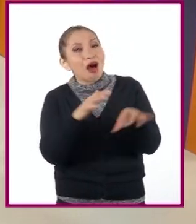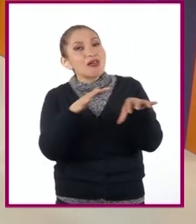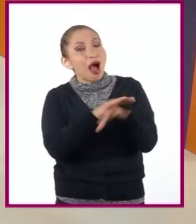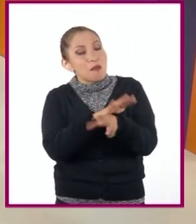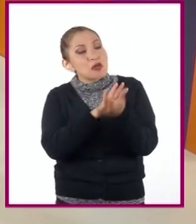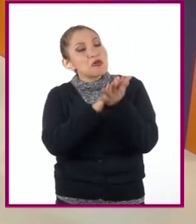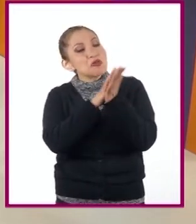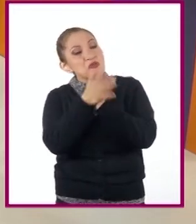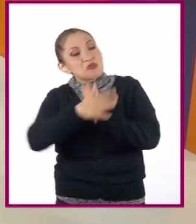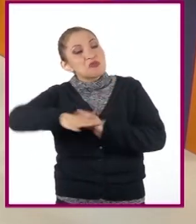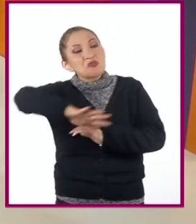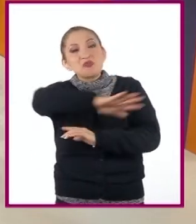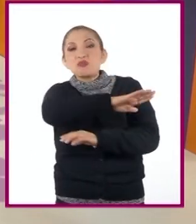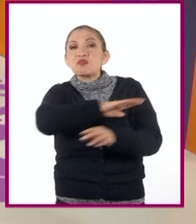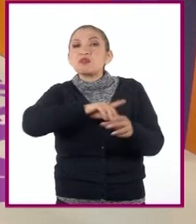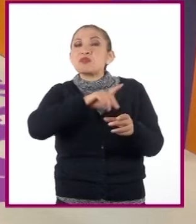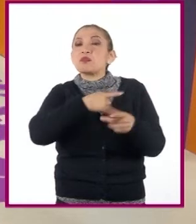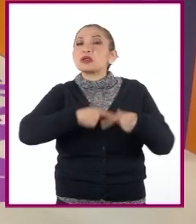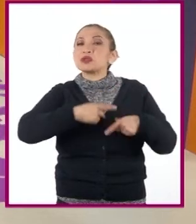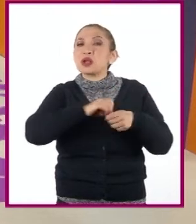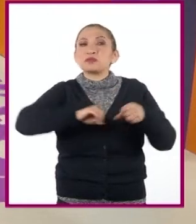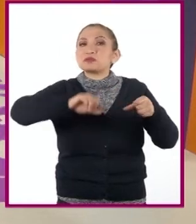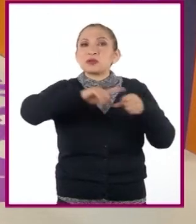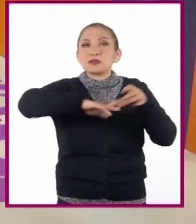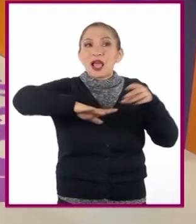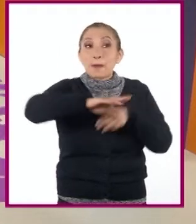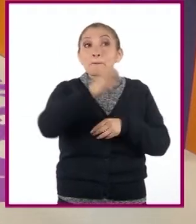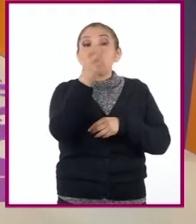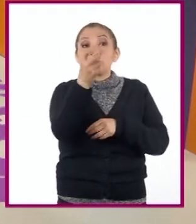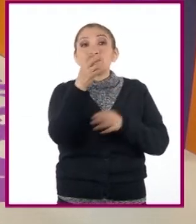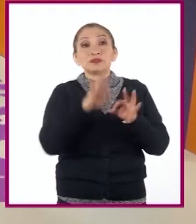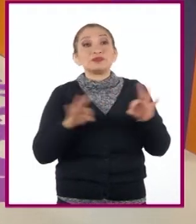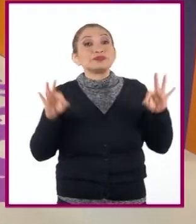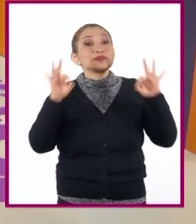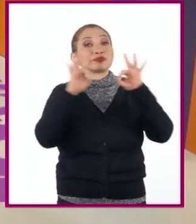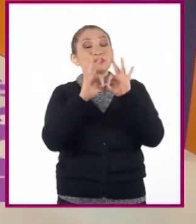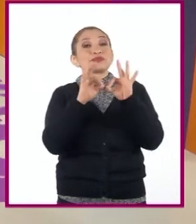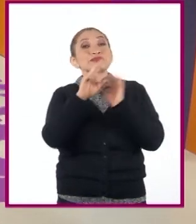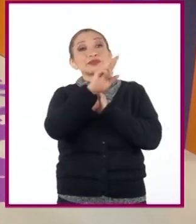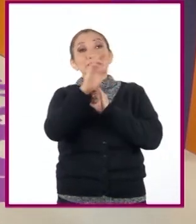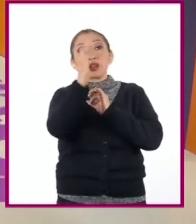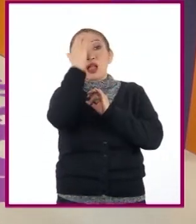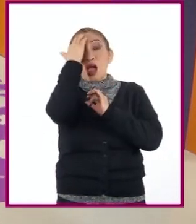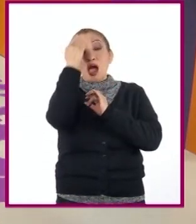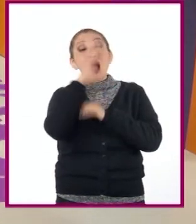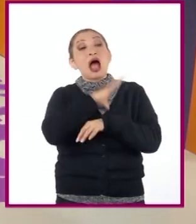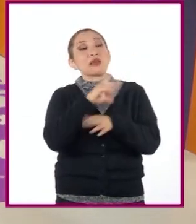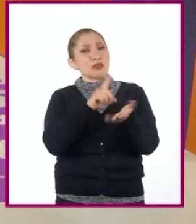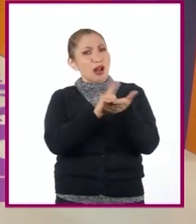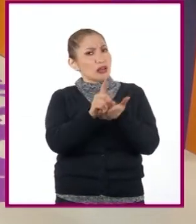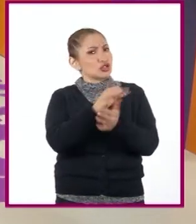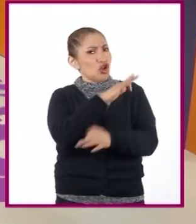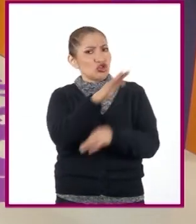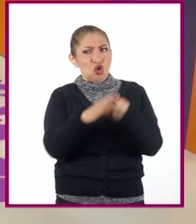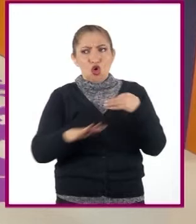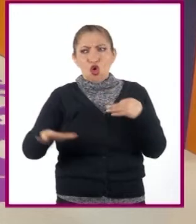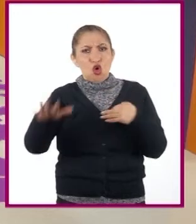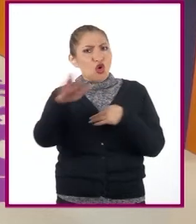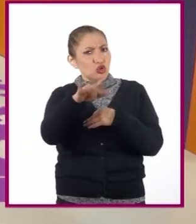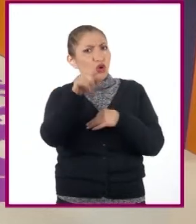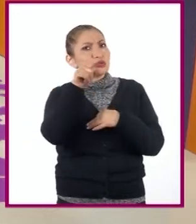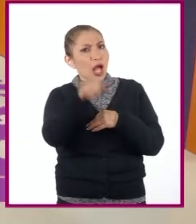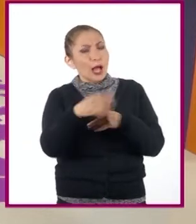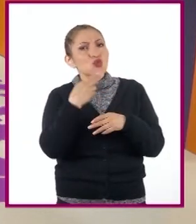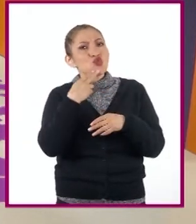vive una sociedad. Por esa razón, es importante que reconozcamos el derecho que tenemos todas y todos